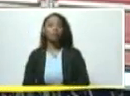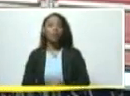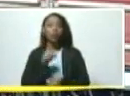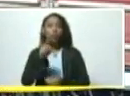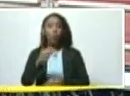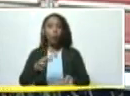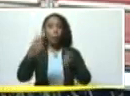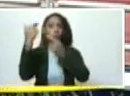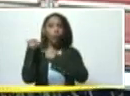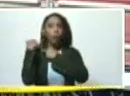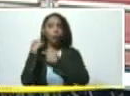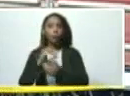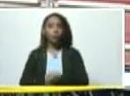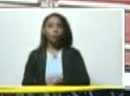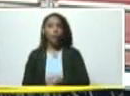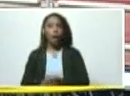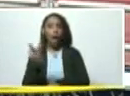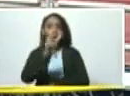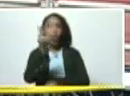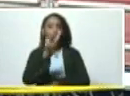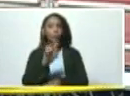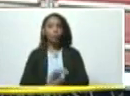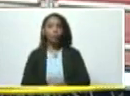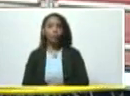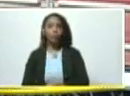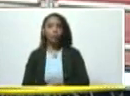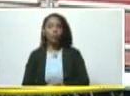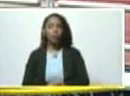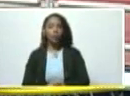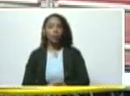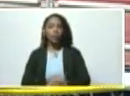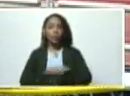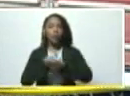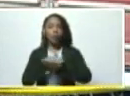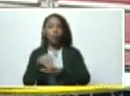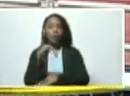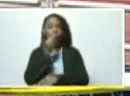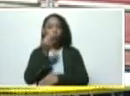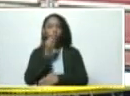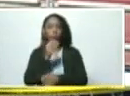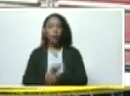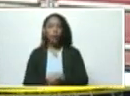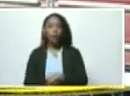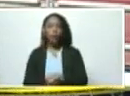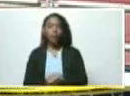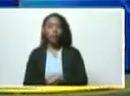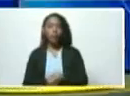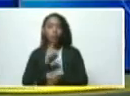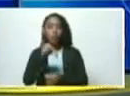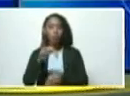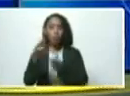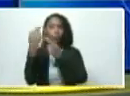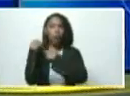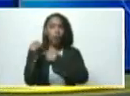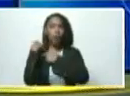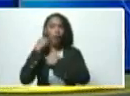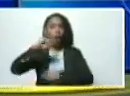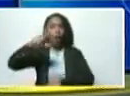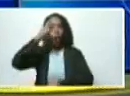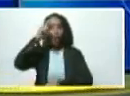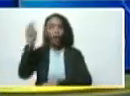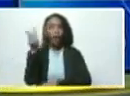a ti, a los dos, Leal Tellería, y te encargo a ti, Jorge